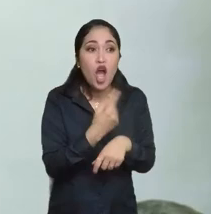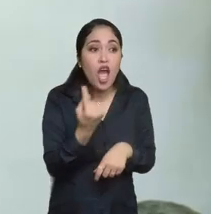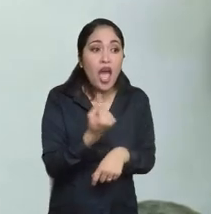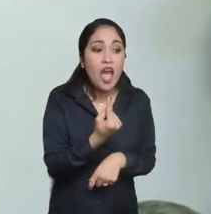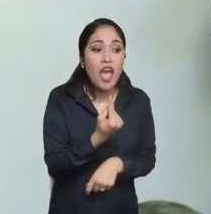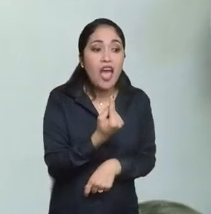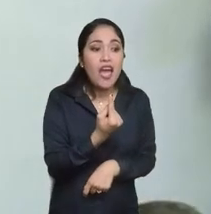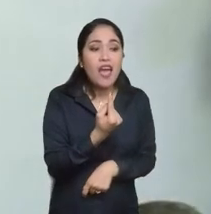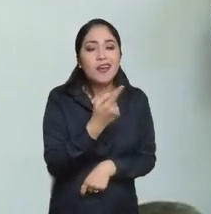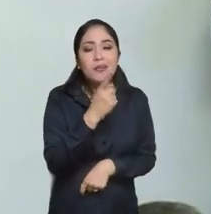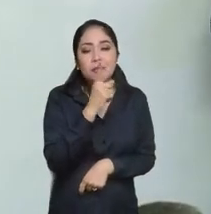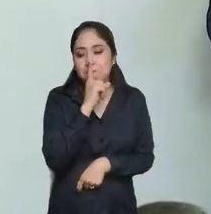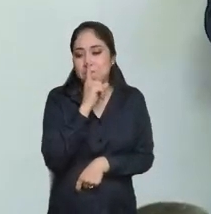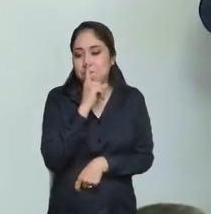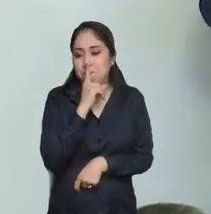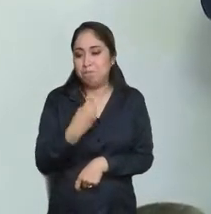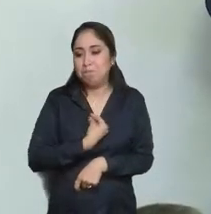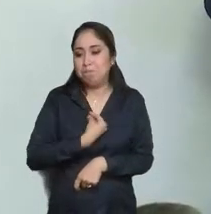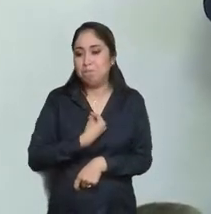Sí, se enojan.